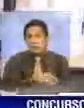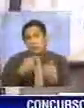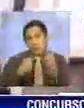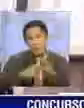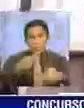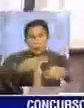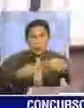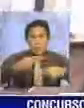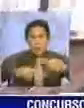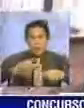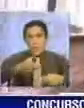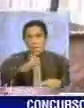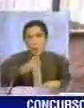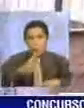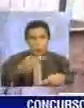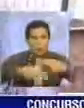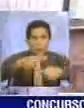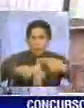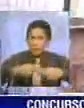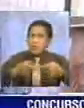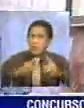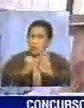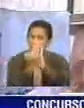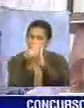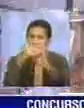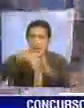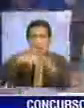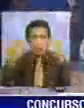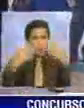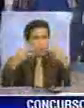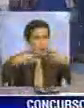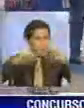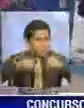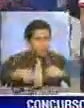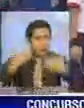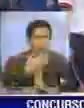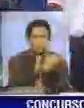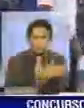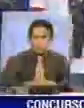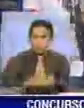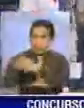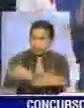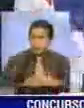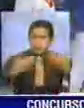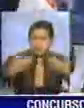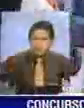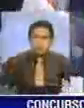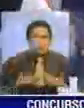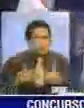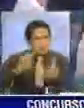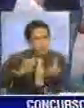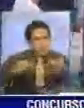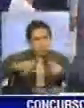con la carretilla. Es de resbaladera, típico de Guayaquil. Me emociona la nostalgia de